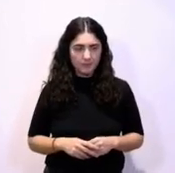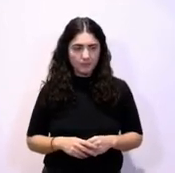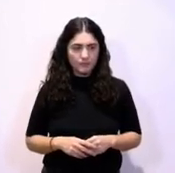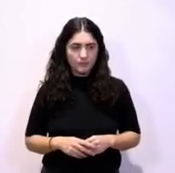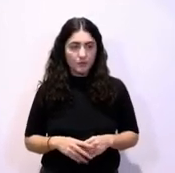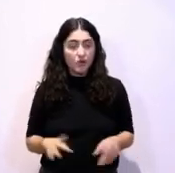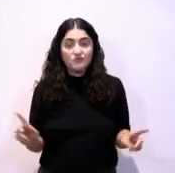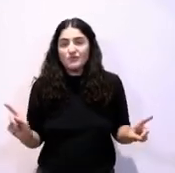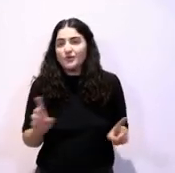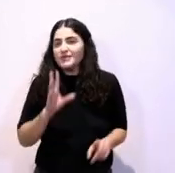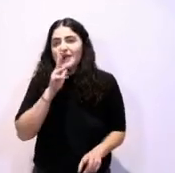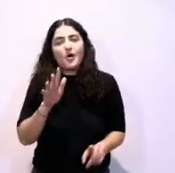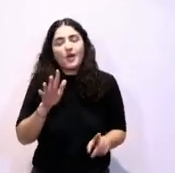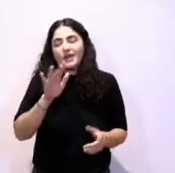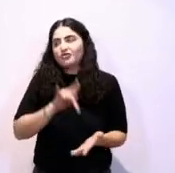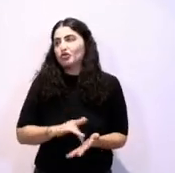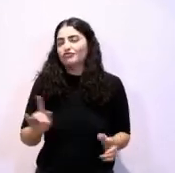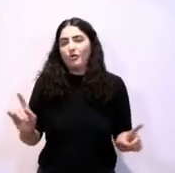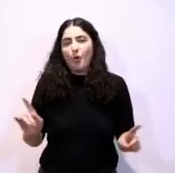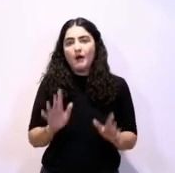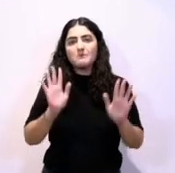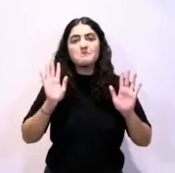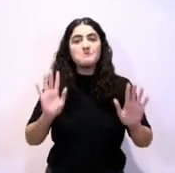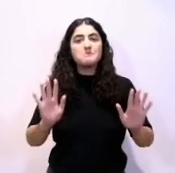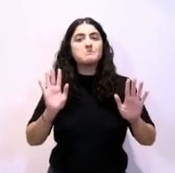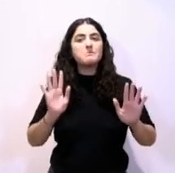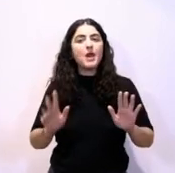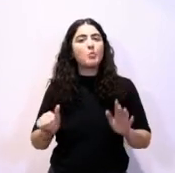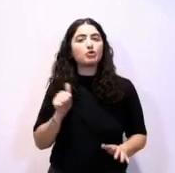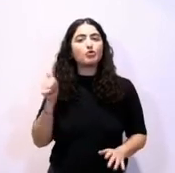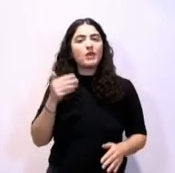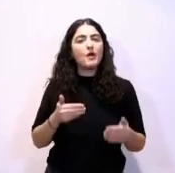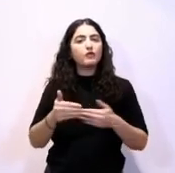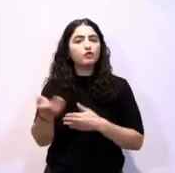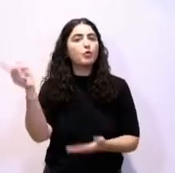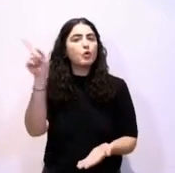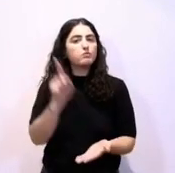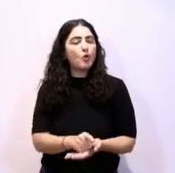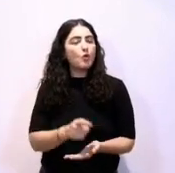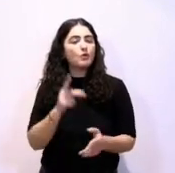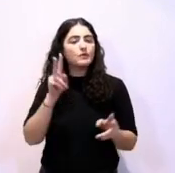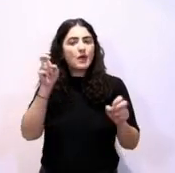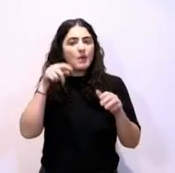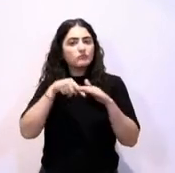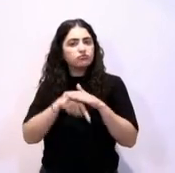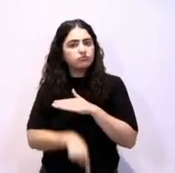No es el momento, tendremos oportunidad de seguir profundizando, pero piénselo bien.